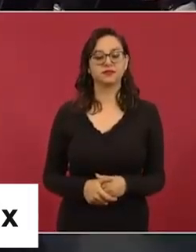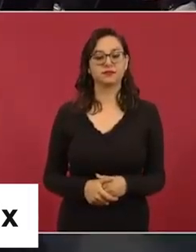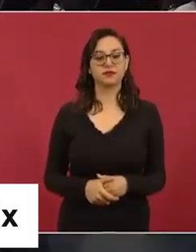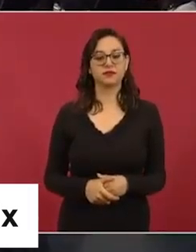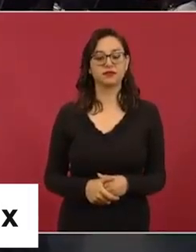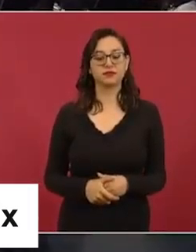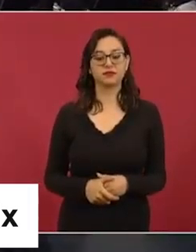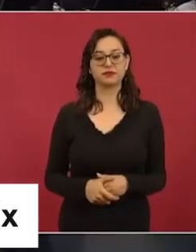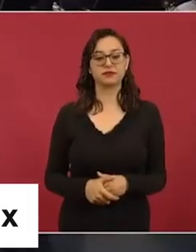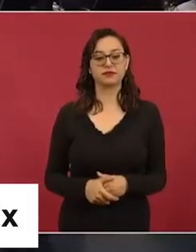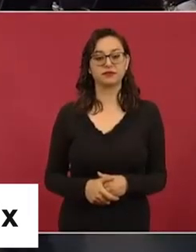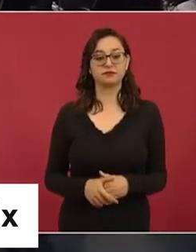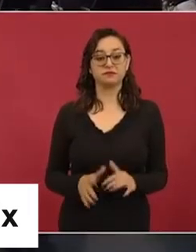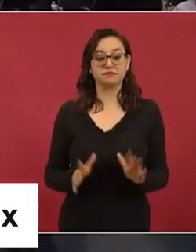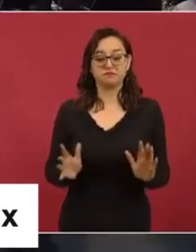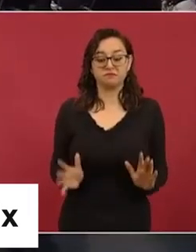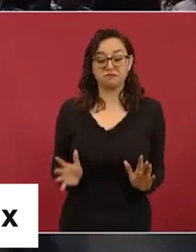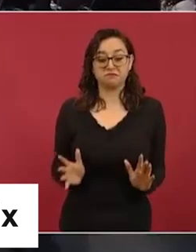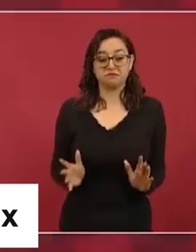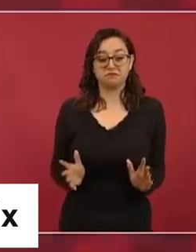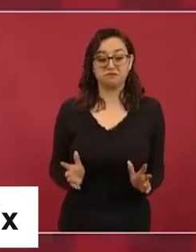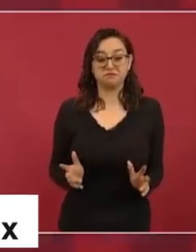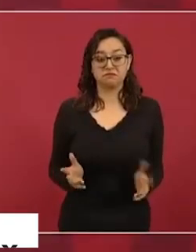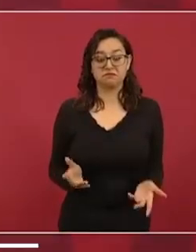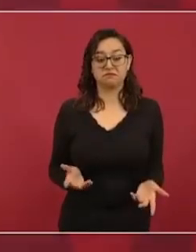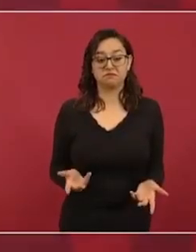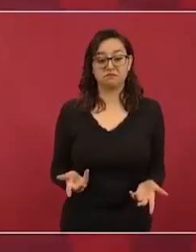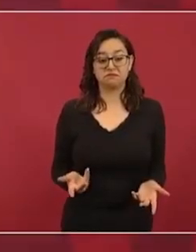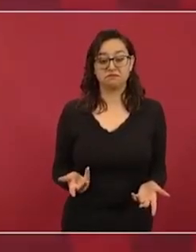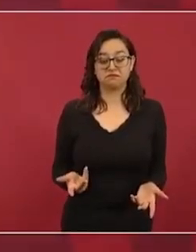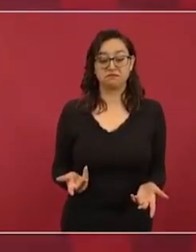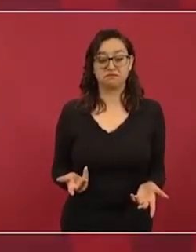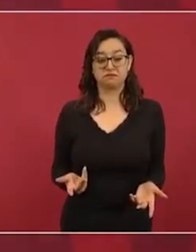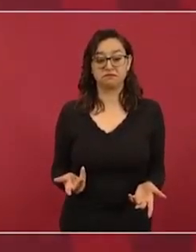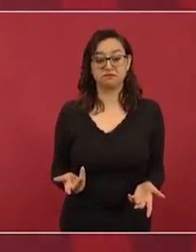Y si eso lo